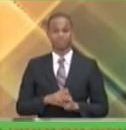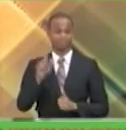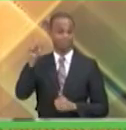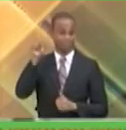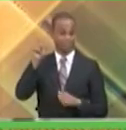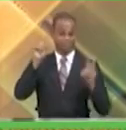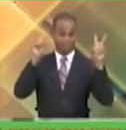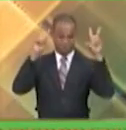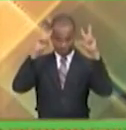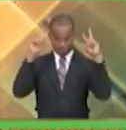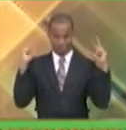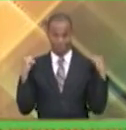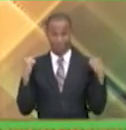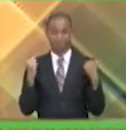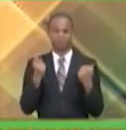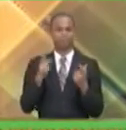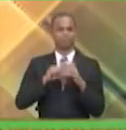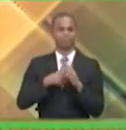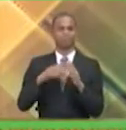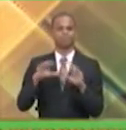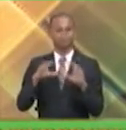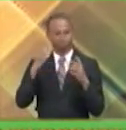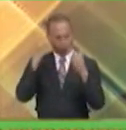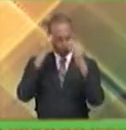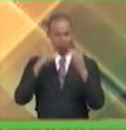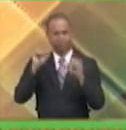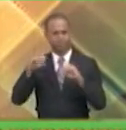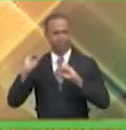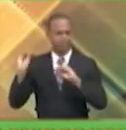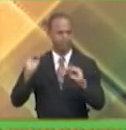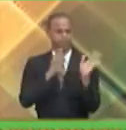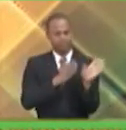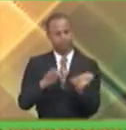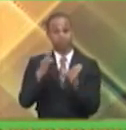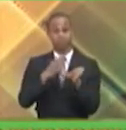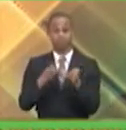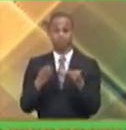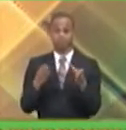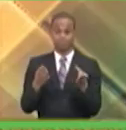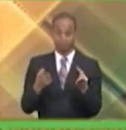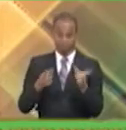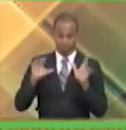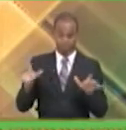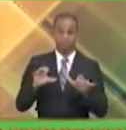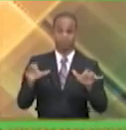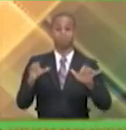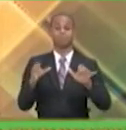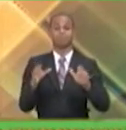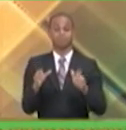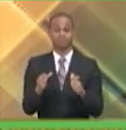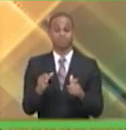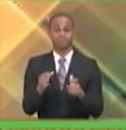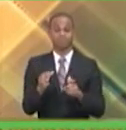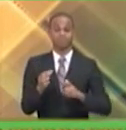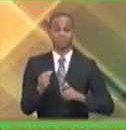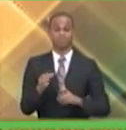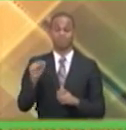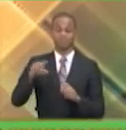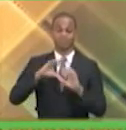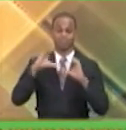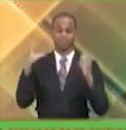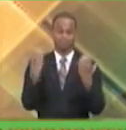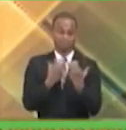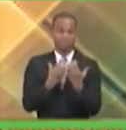Villa Altagracia él comenzó con la inquietud de que aquí hay que organizar la escuela, de que hay que también dar